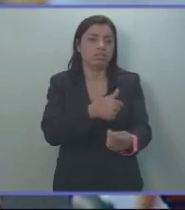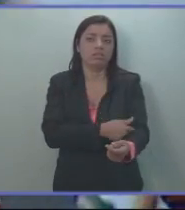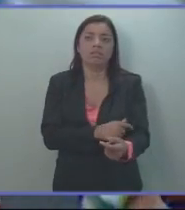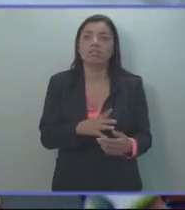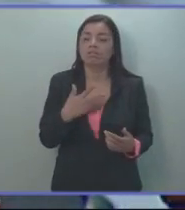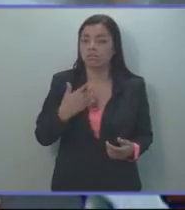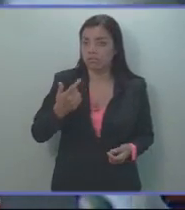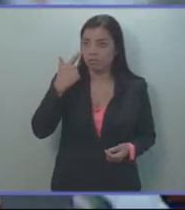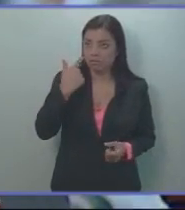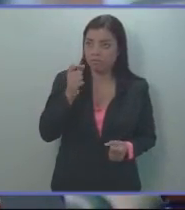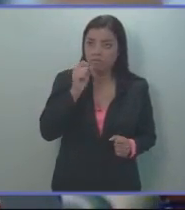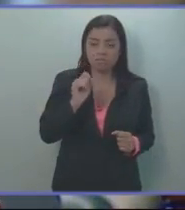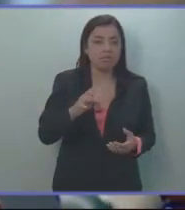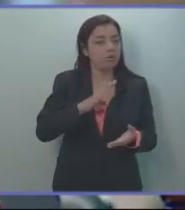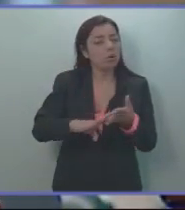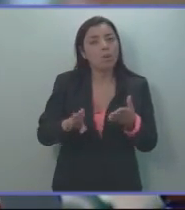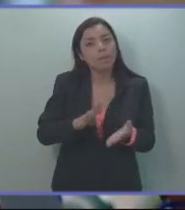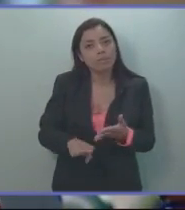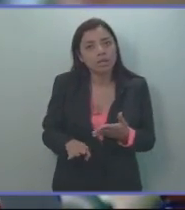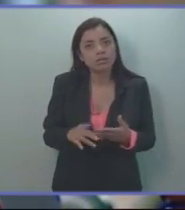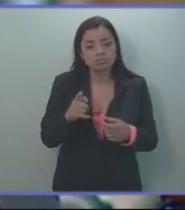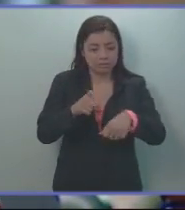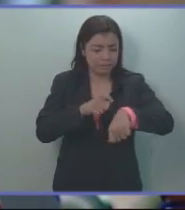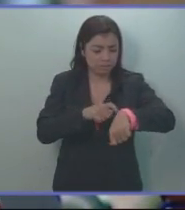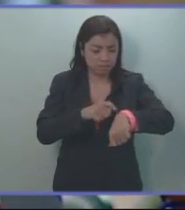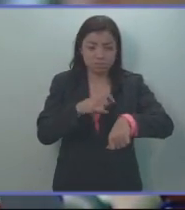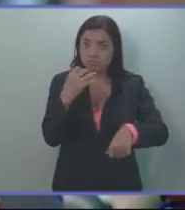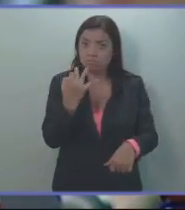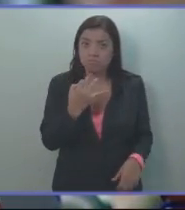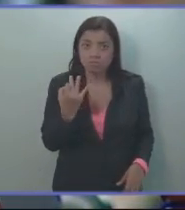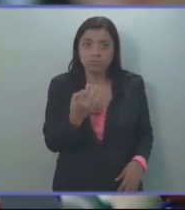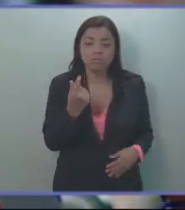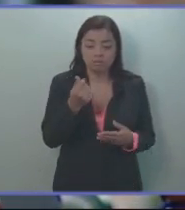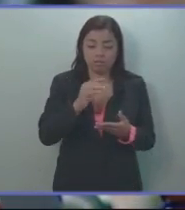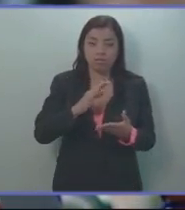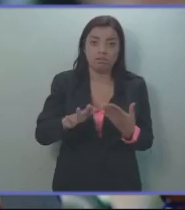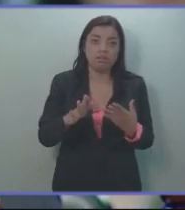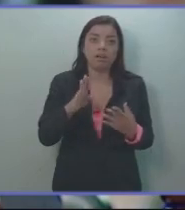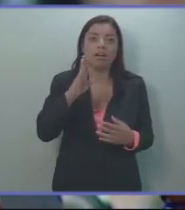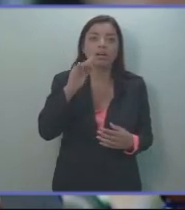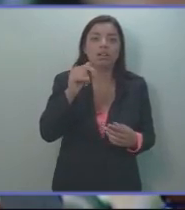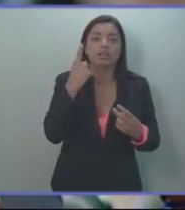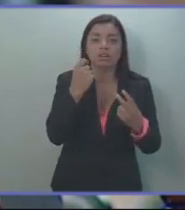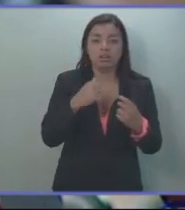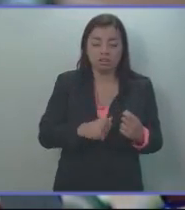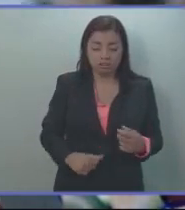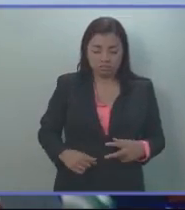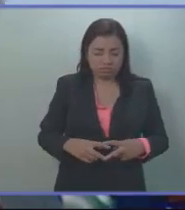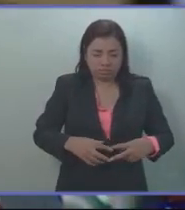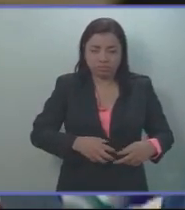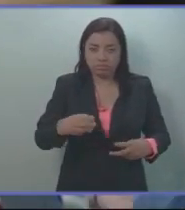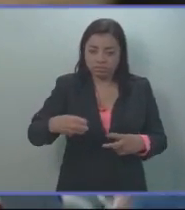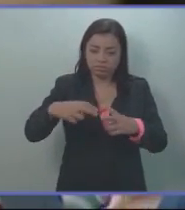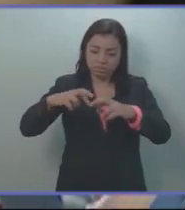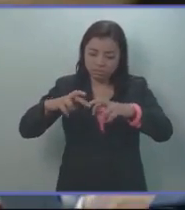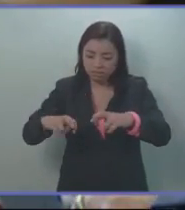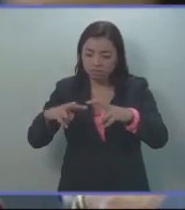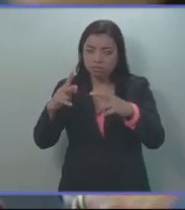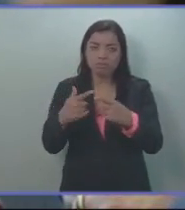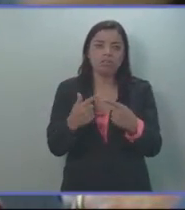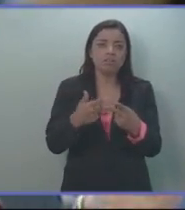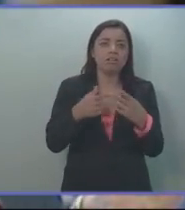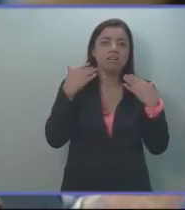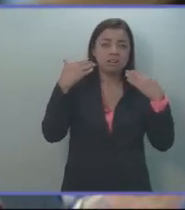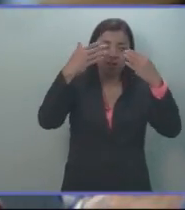que no se puedan comprar adecuadamente en tiempo necesario repuestas de biopsias, de resonancia magnética nucleares,